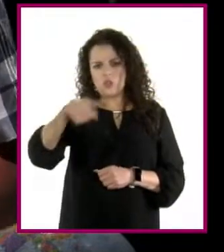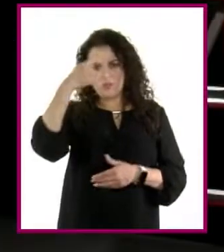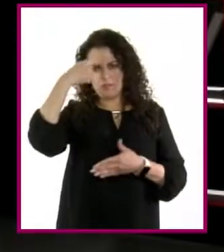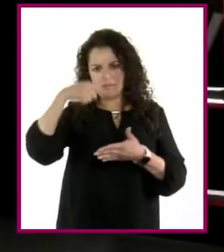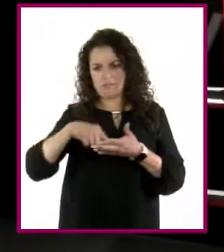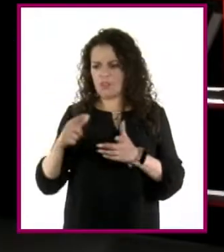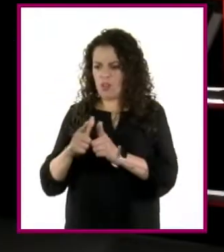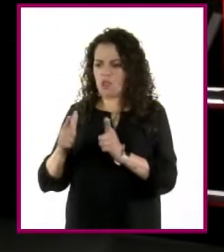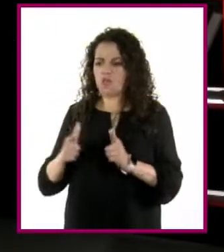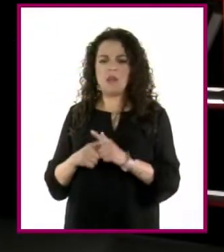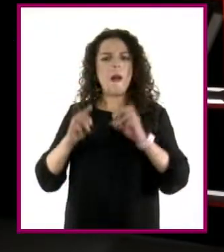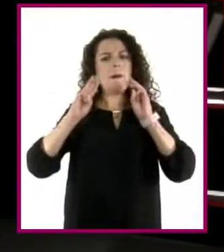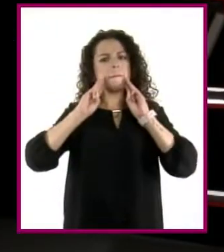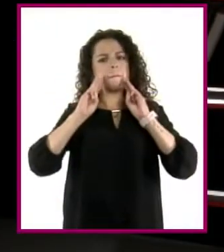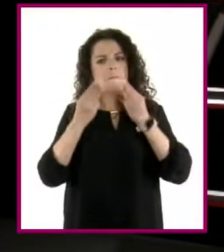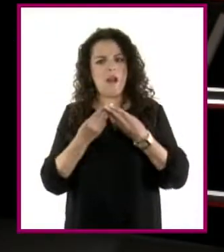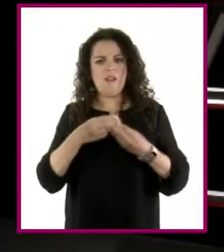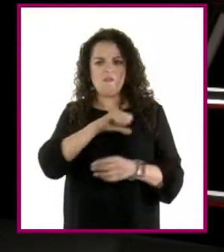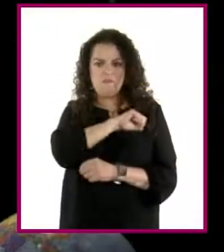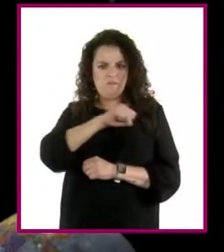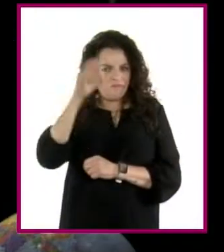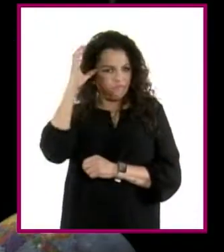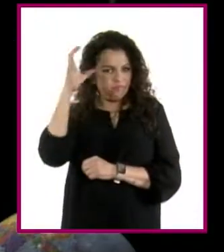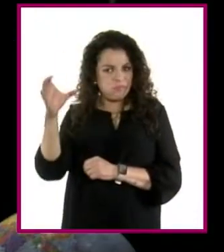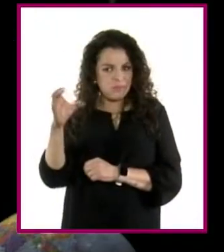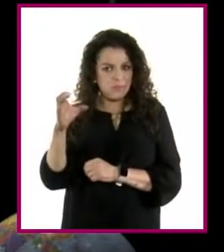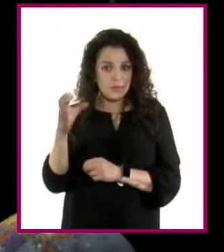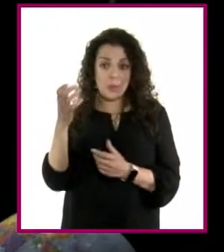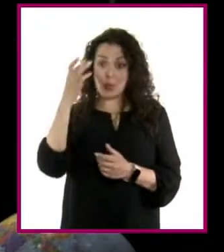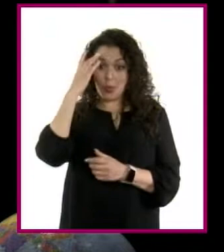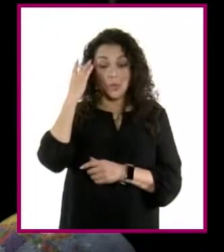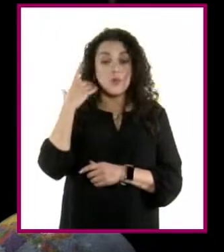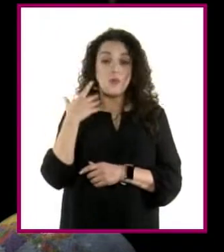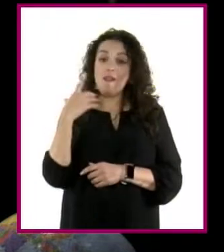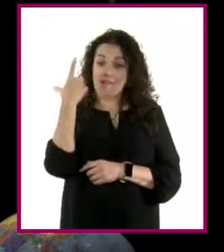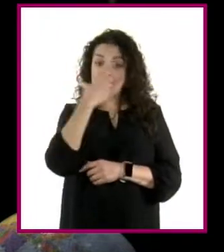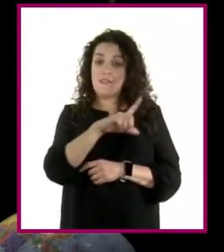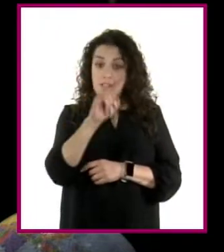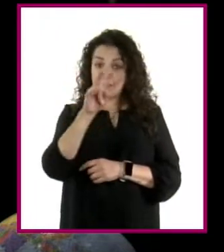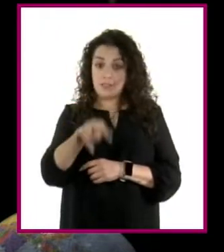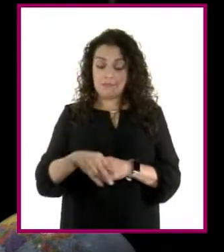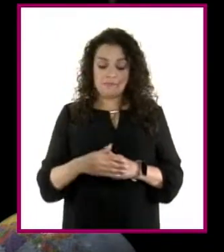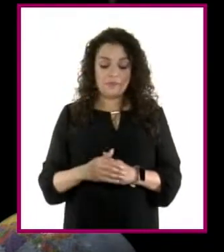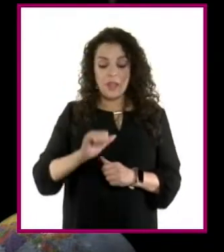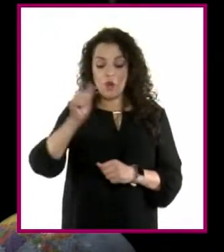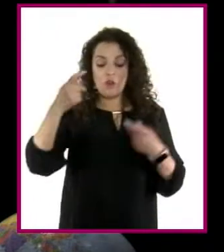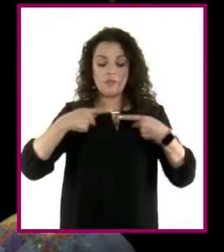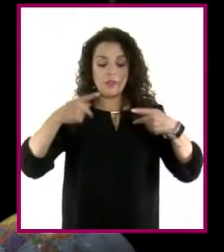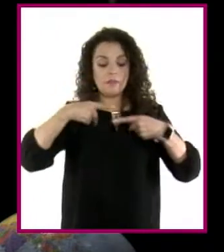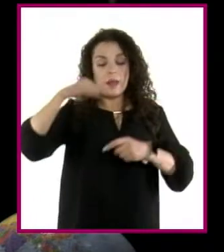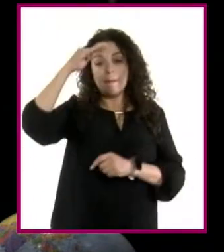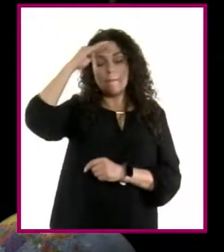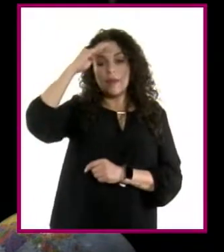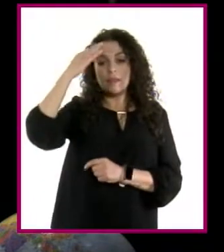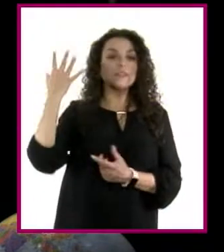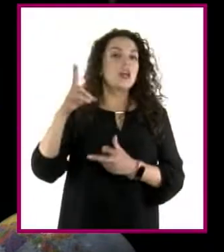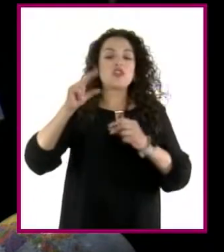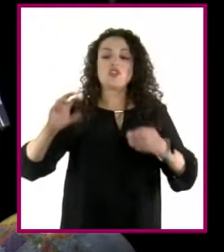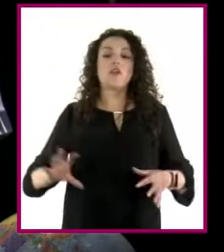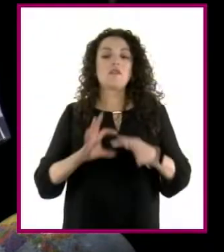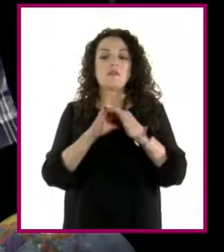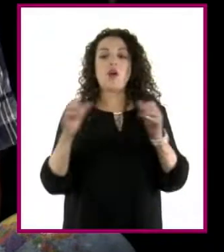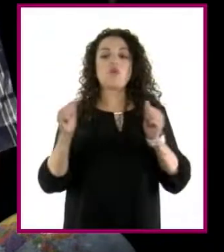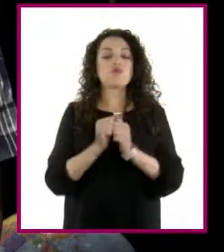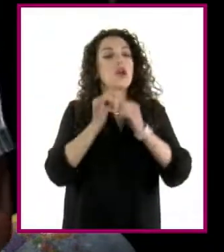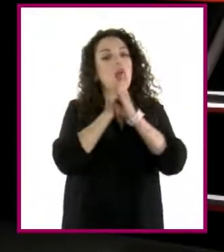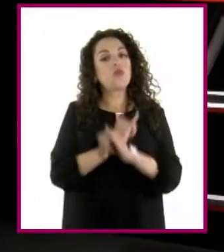mafiosos? Terrible, ¿no? Y otros han pensado que es incompatible con la